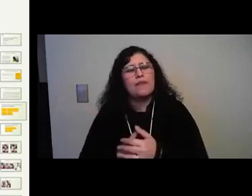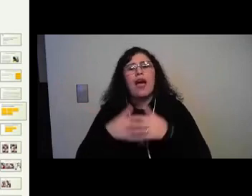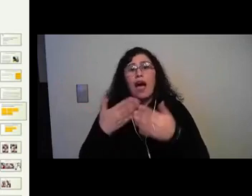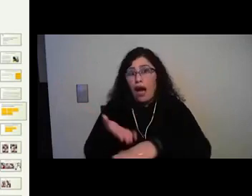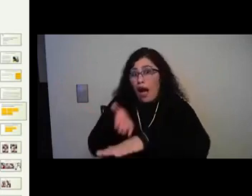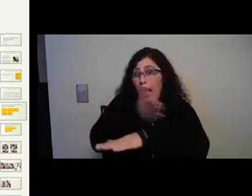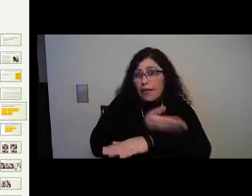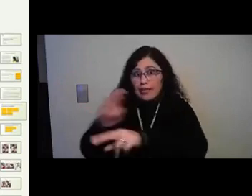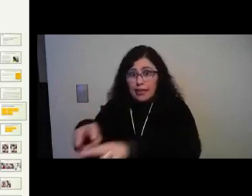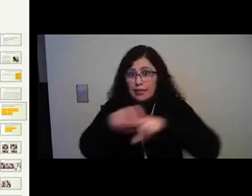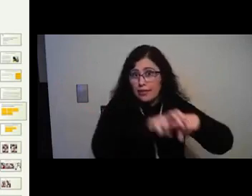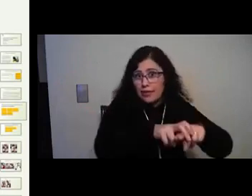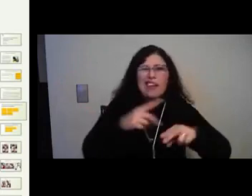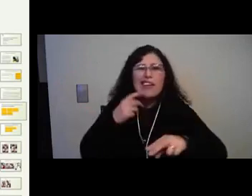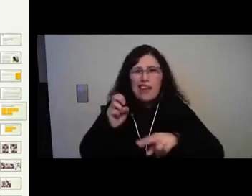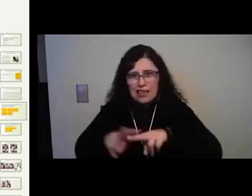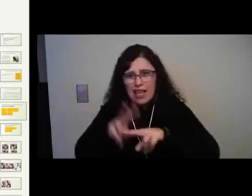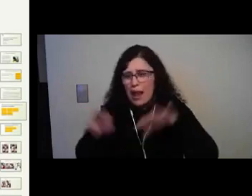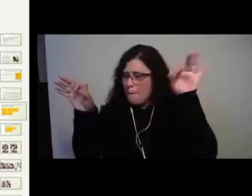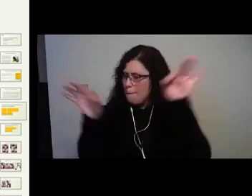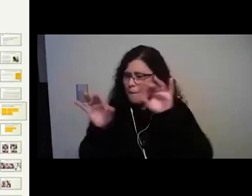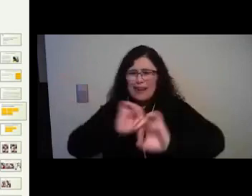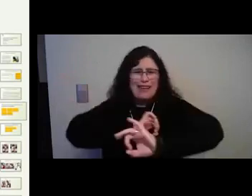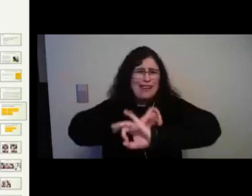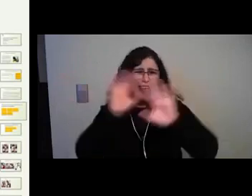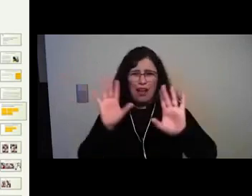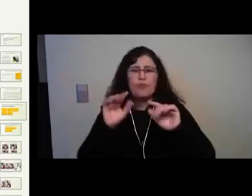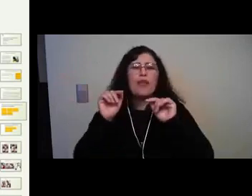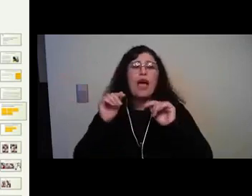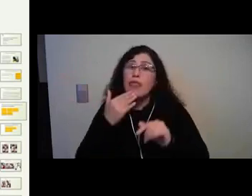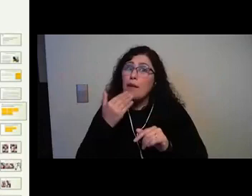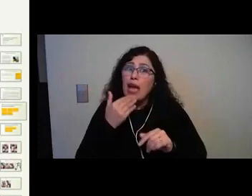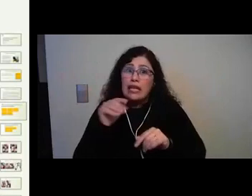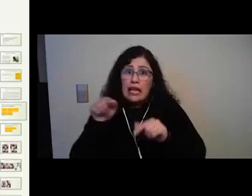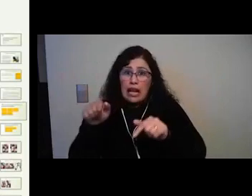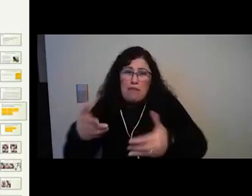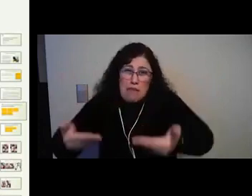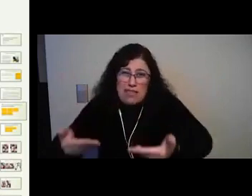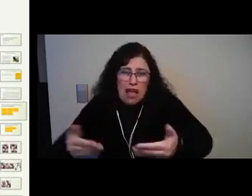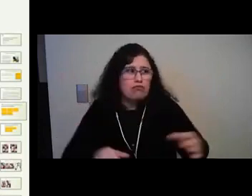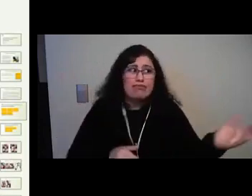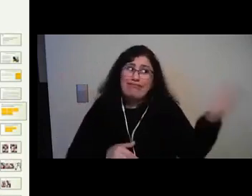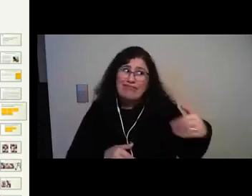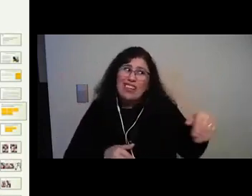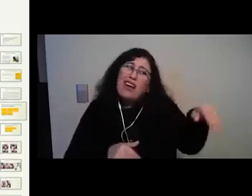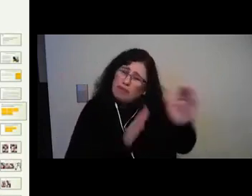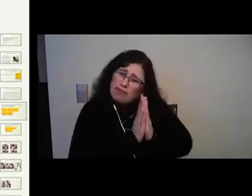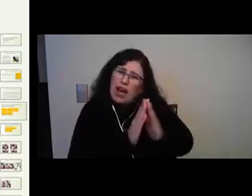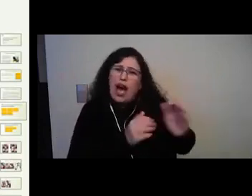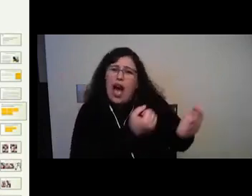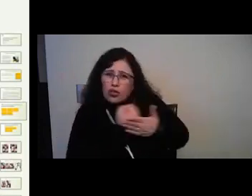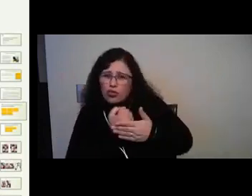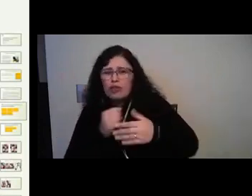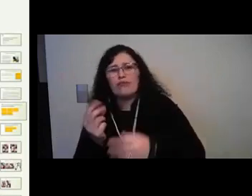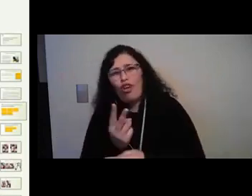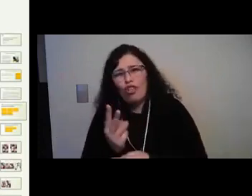de transferirlo qué es lo que va a hacer, ¿de acuerdo? Solicite ayuda en caso necesario y basar la información en